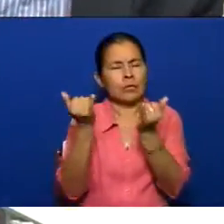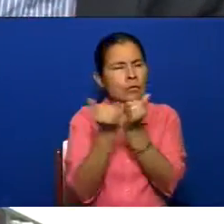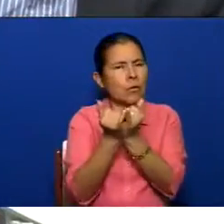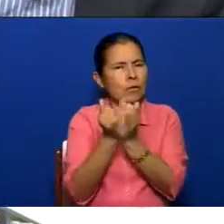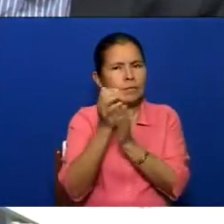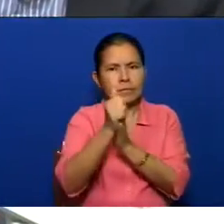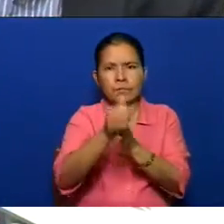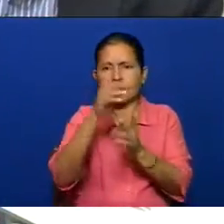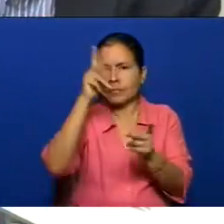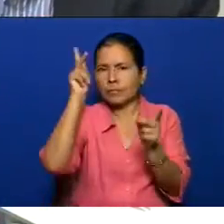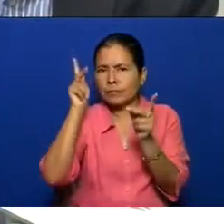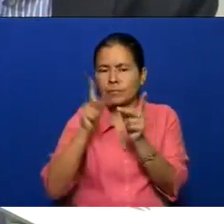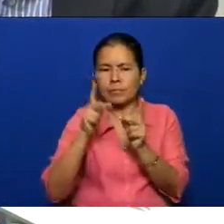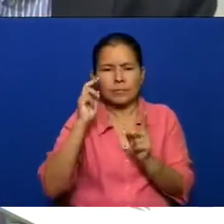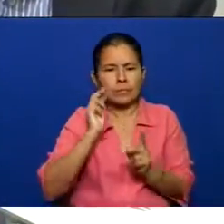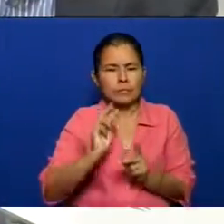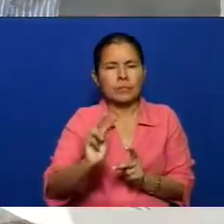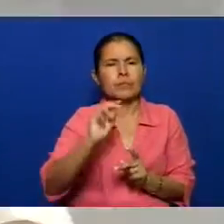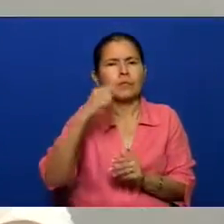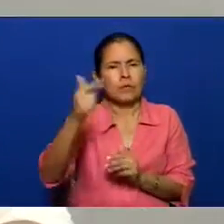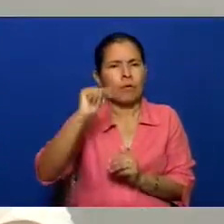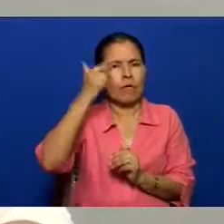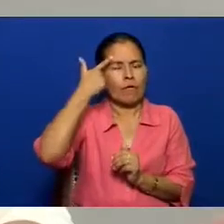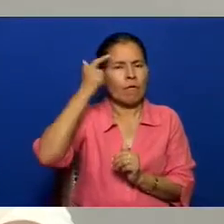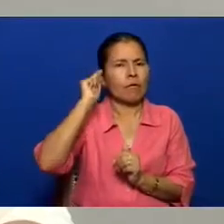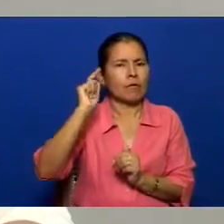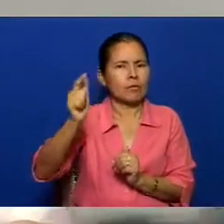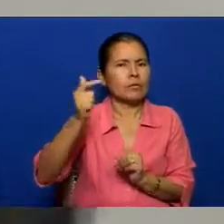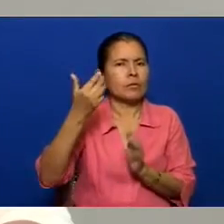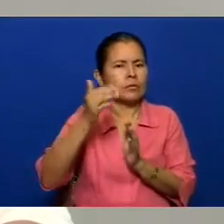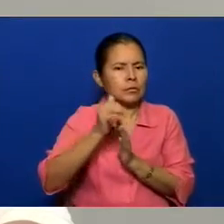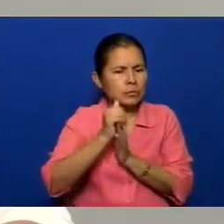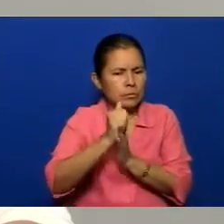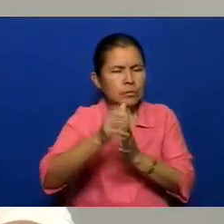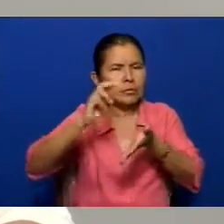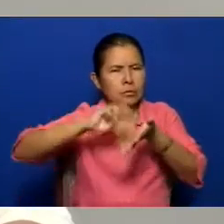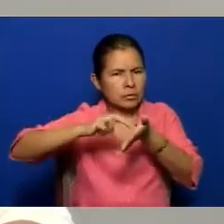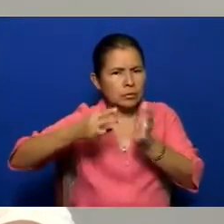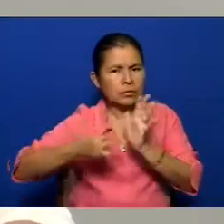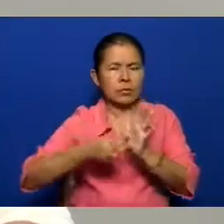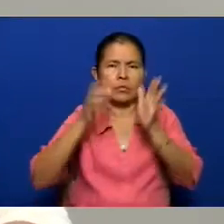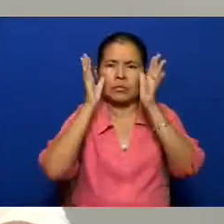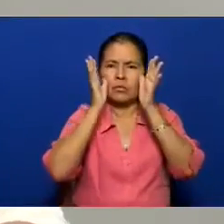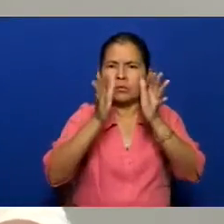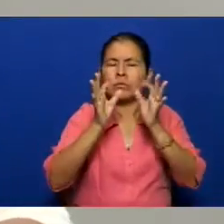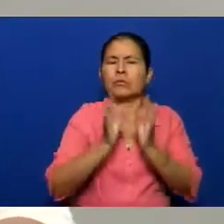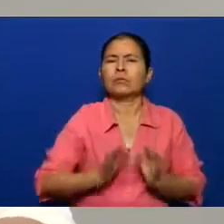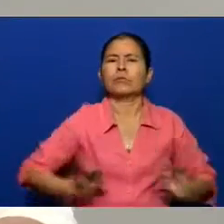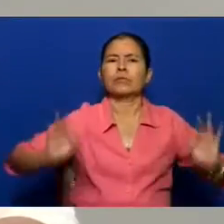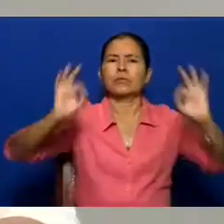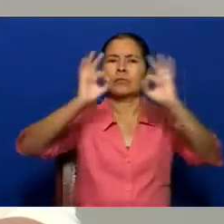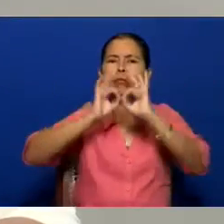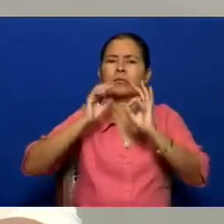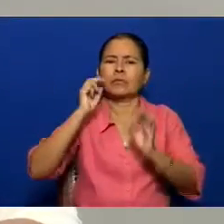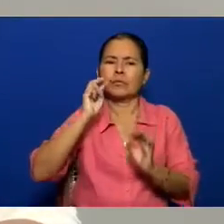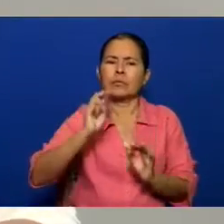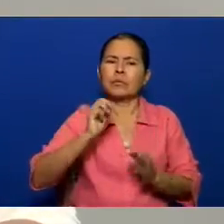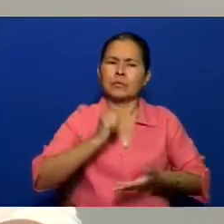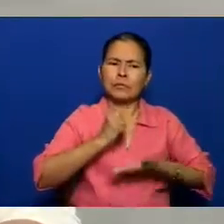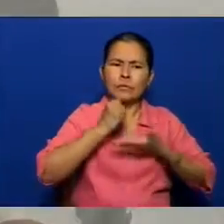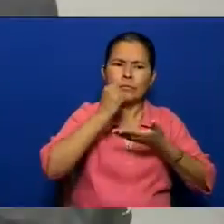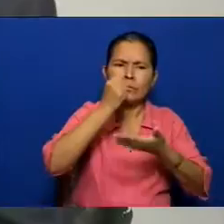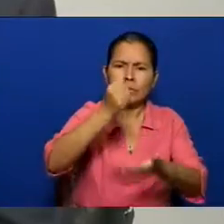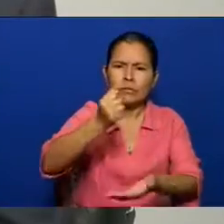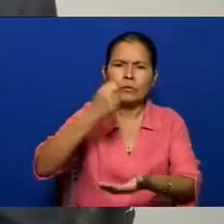La inversión desde el gobierno, desde el Estado es significativa, es importantísima la inversión financiera,